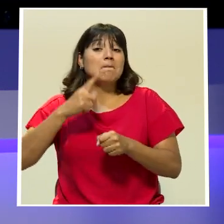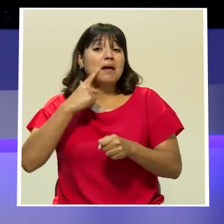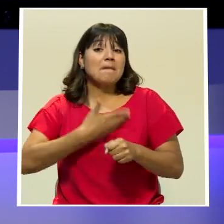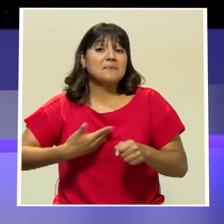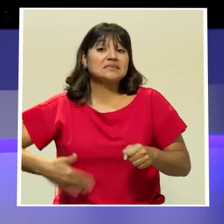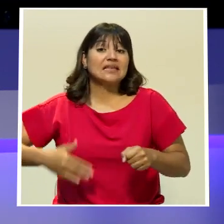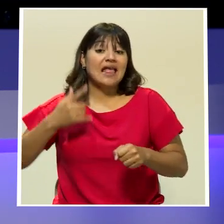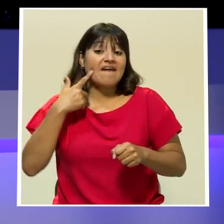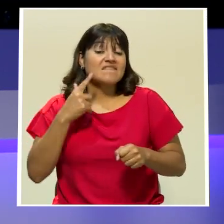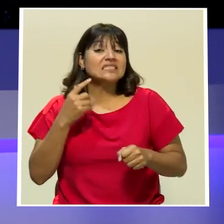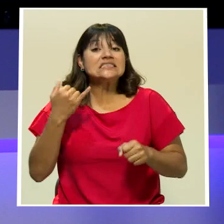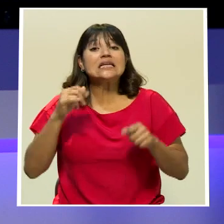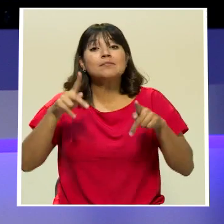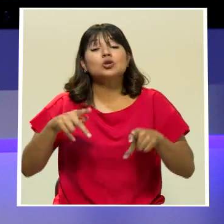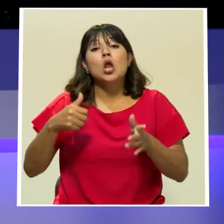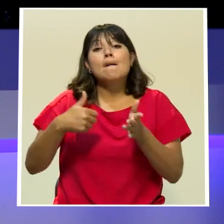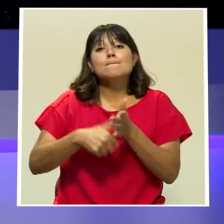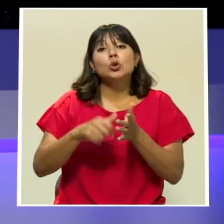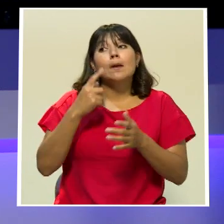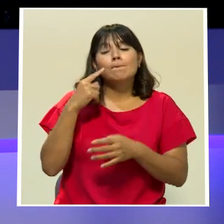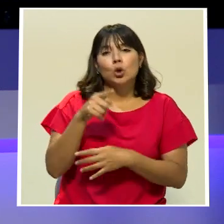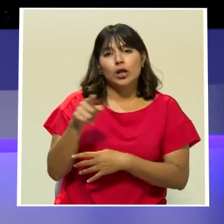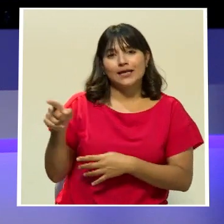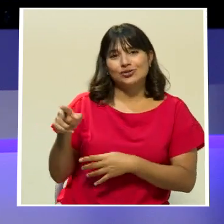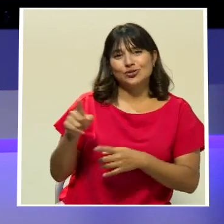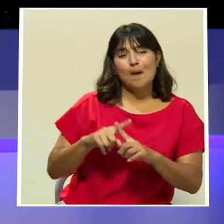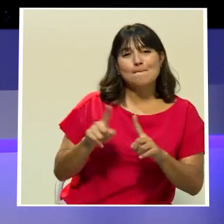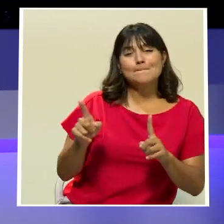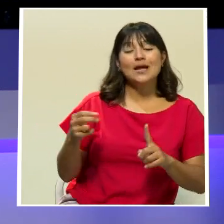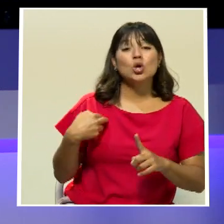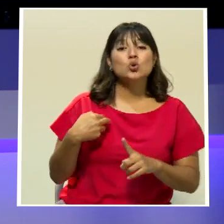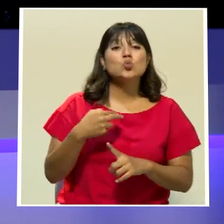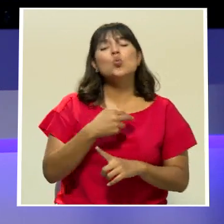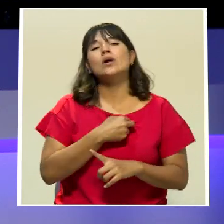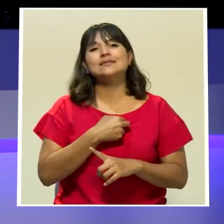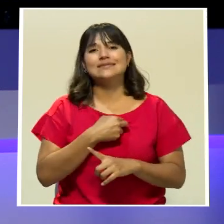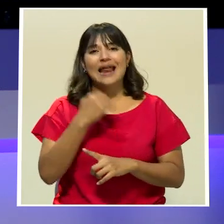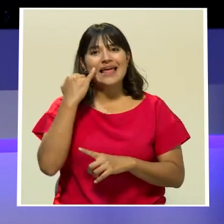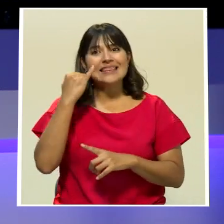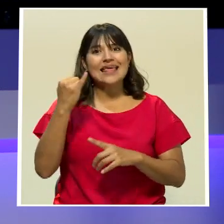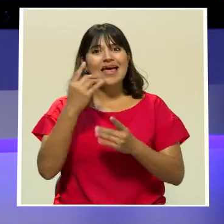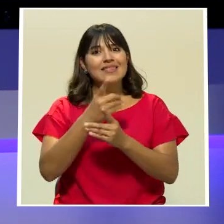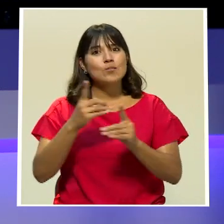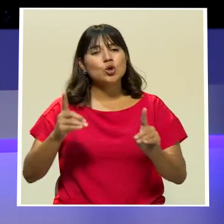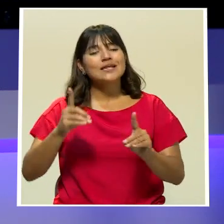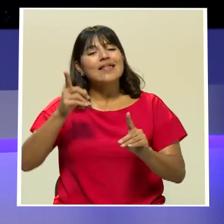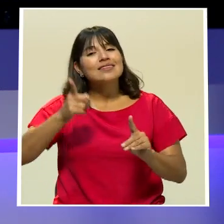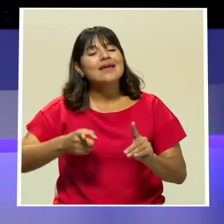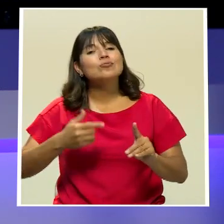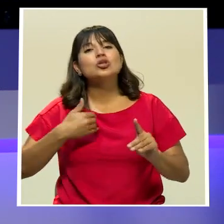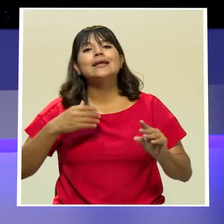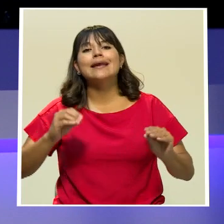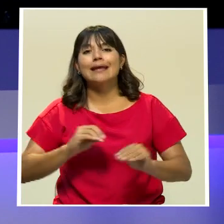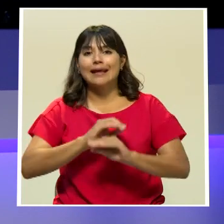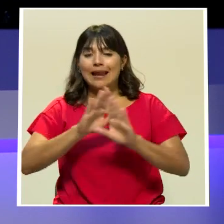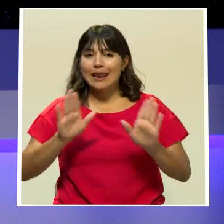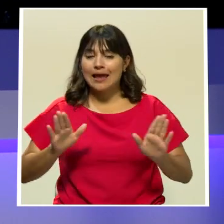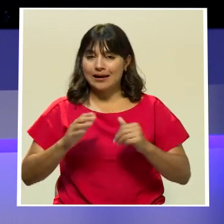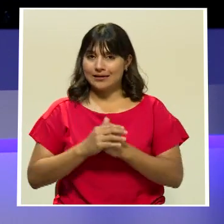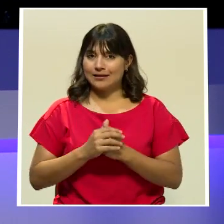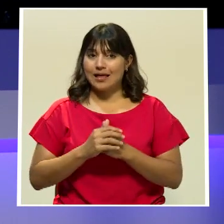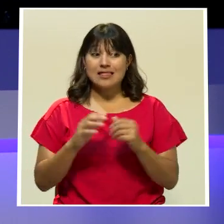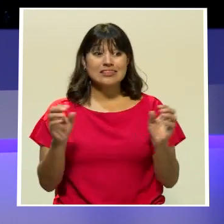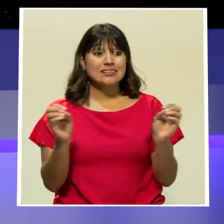tiene que quedar muy claro, y nuestra convicción democrática tiene que estar muy clara en el sentido de que ni una